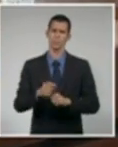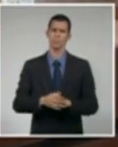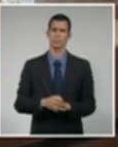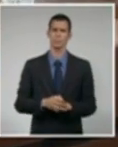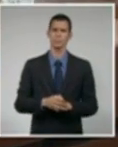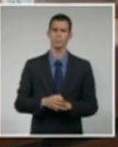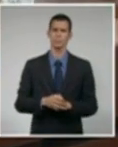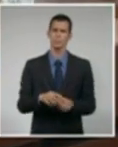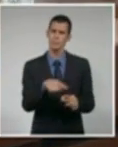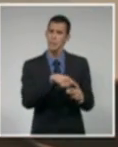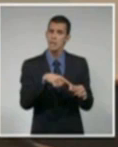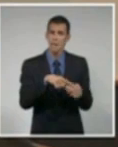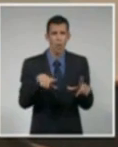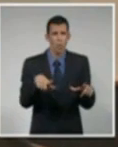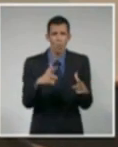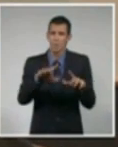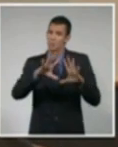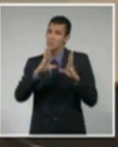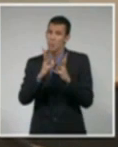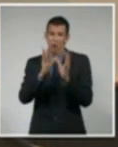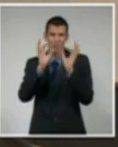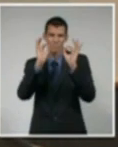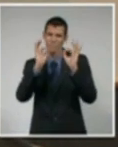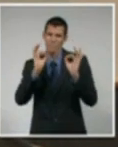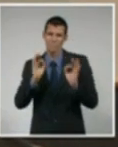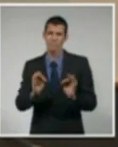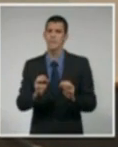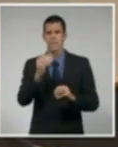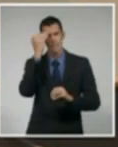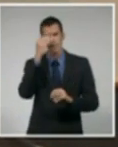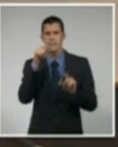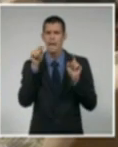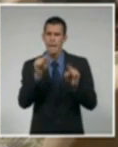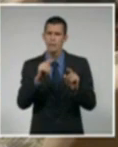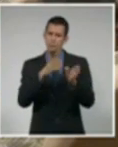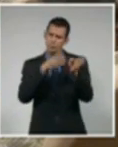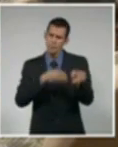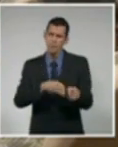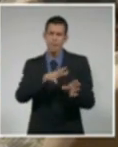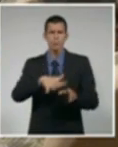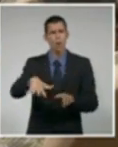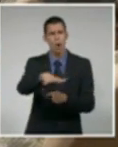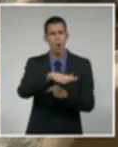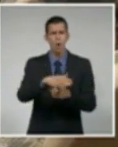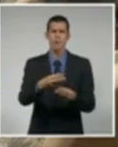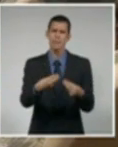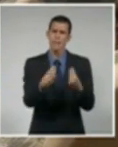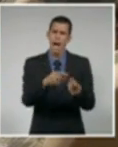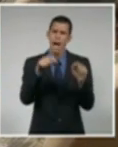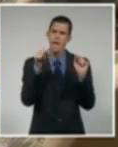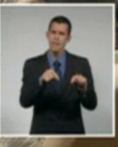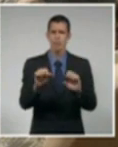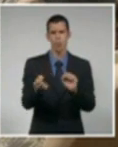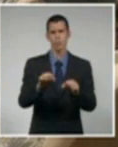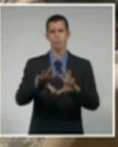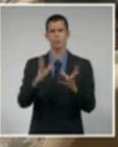unido a la disciplina y cooperación de los pineros, ha posibilitado mantener el control de la epidemia y avanzar en el